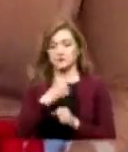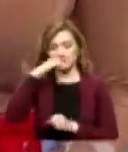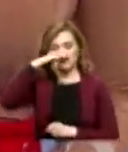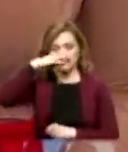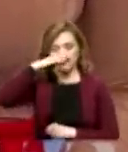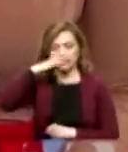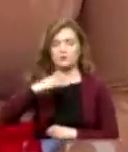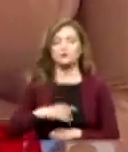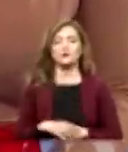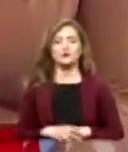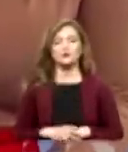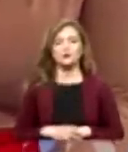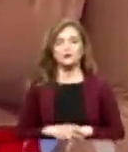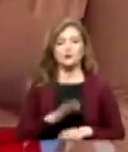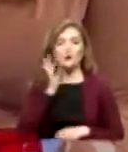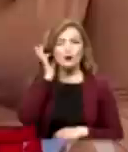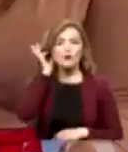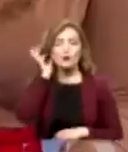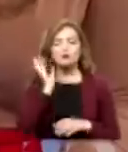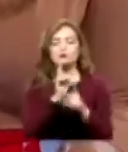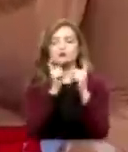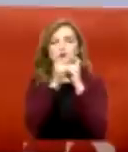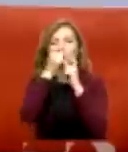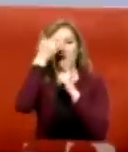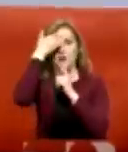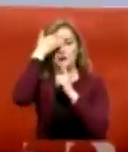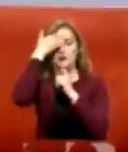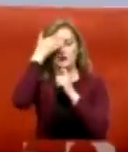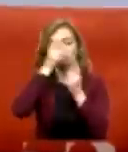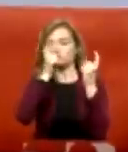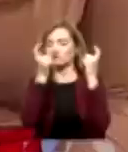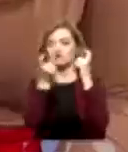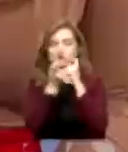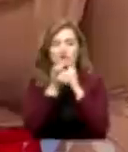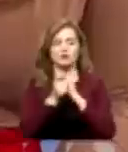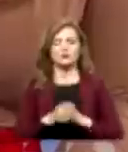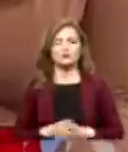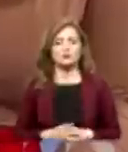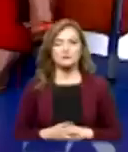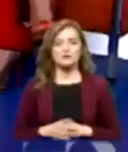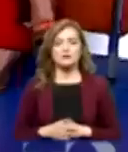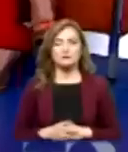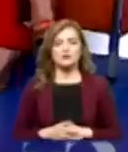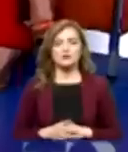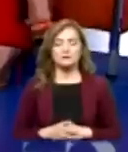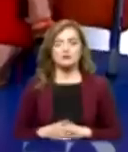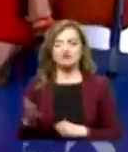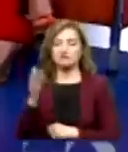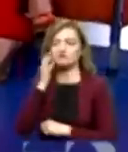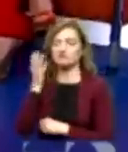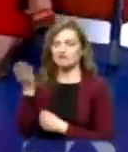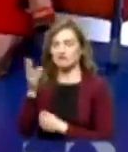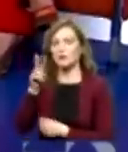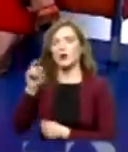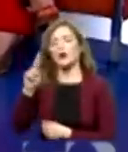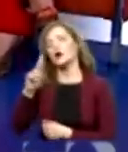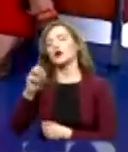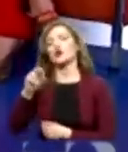niños y las mujeres, ¿no? A cambiar de mentalidad, porque como nos contaba Verónica, pues a veces son las mismas mujeres quienes te dicen fue tu